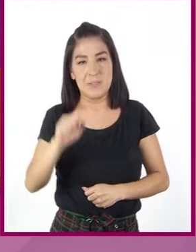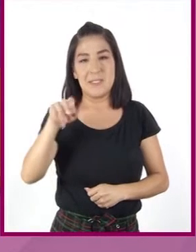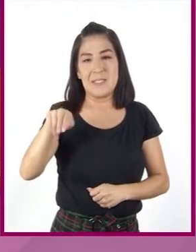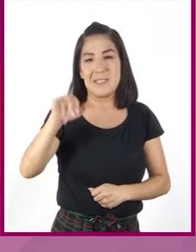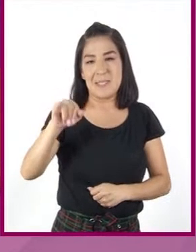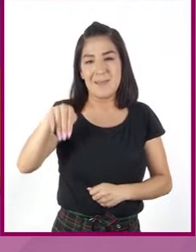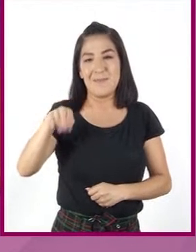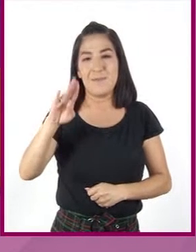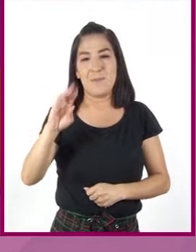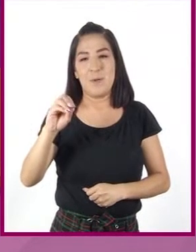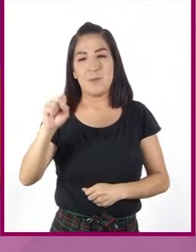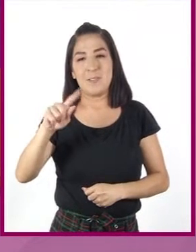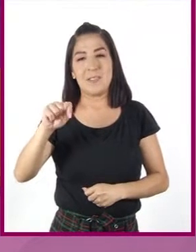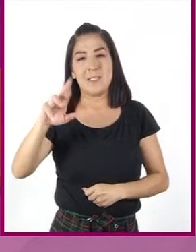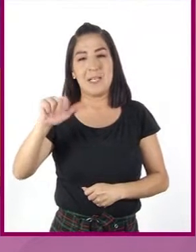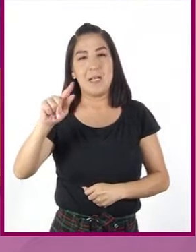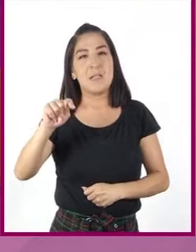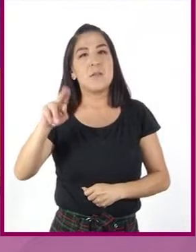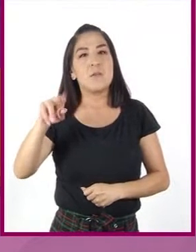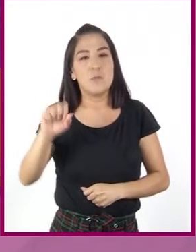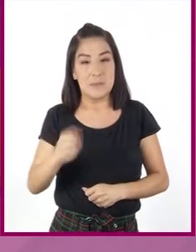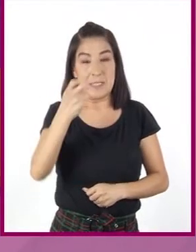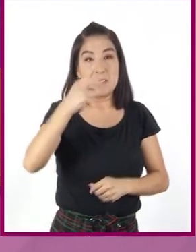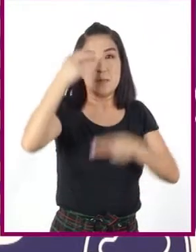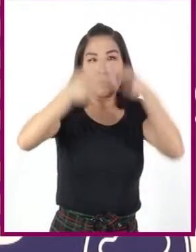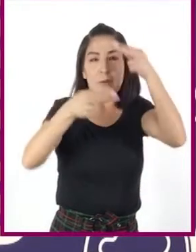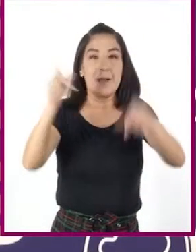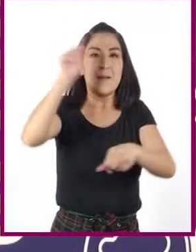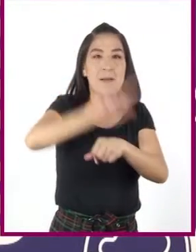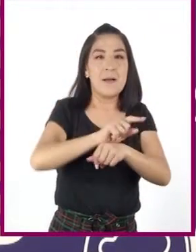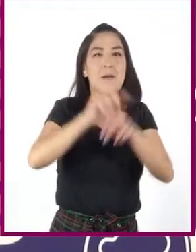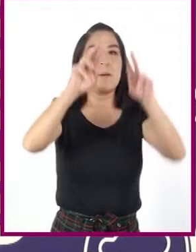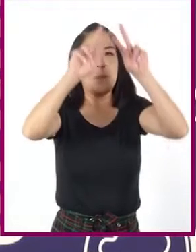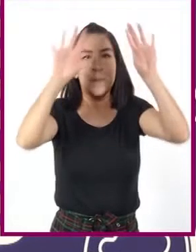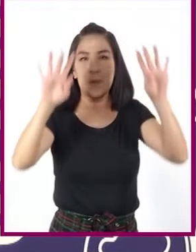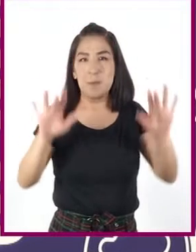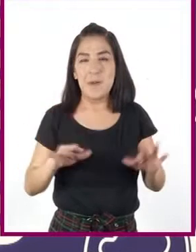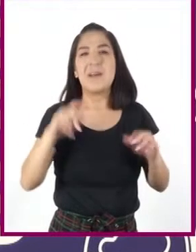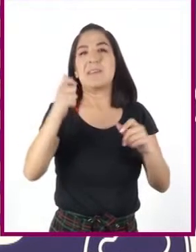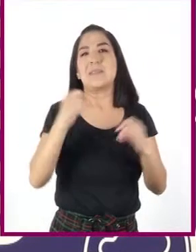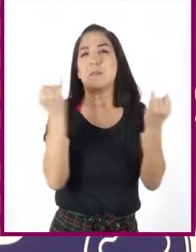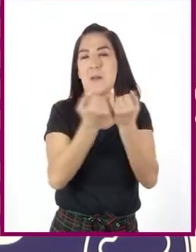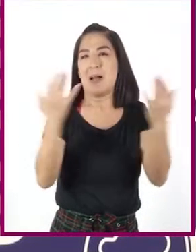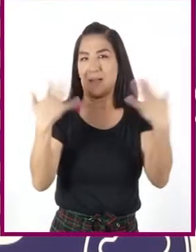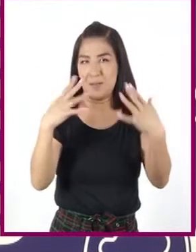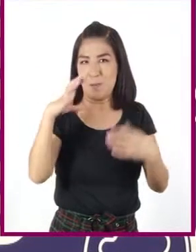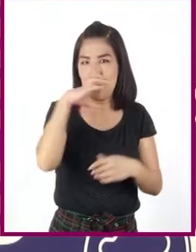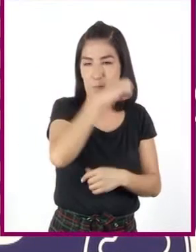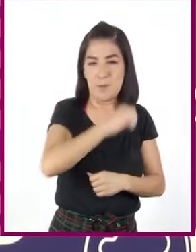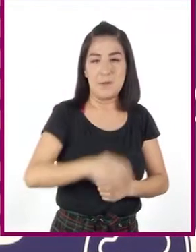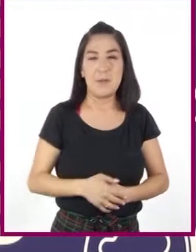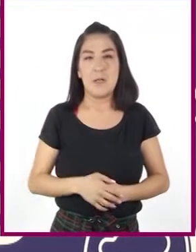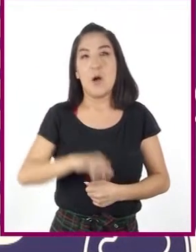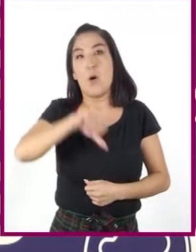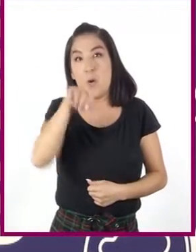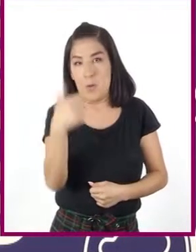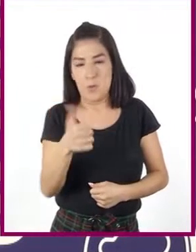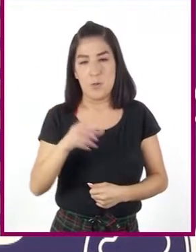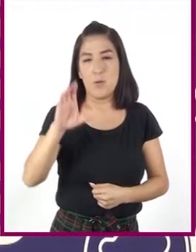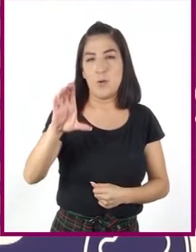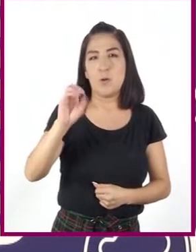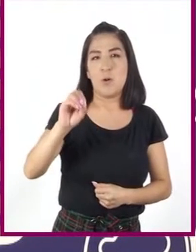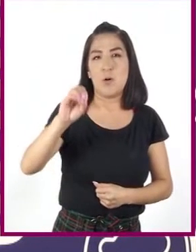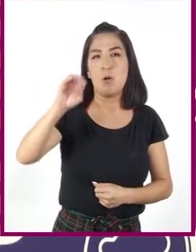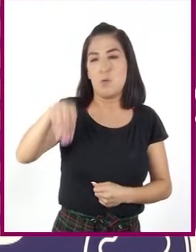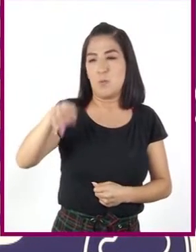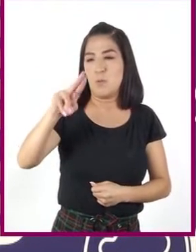densas. Estas nubes son típicas de lluvia de primavera y verano. Por último, están las nubes cumulonimbus, que son de